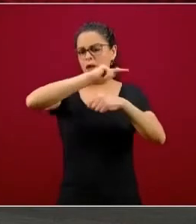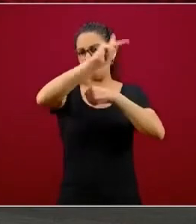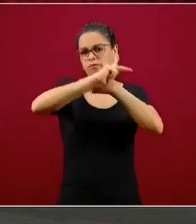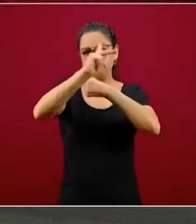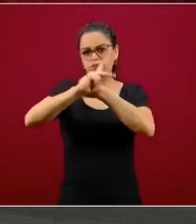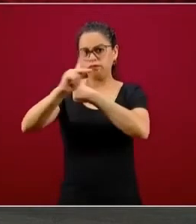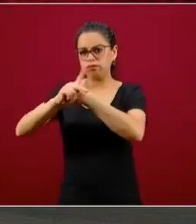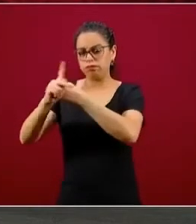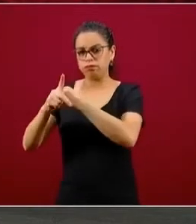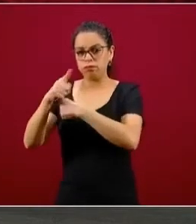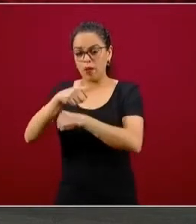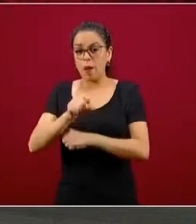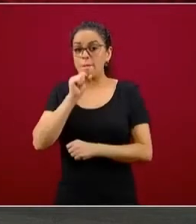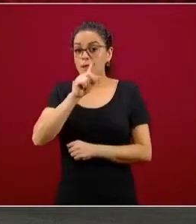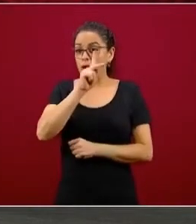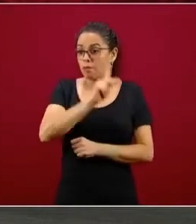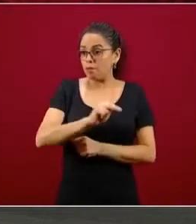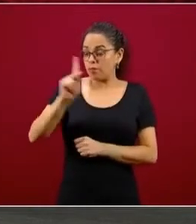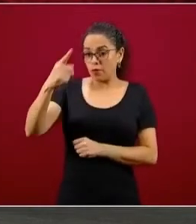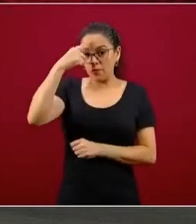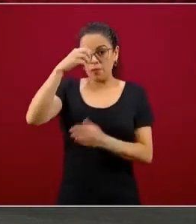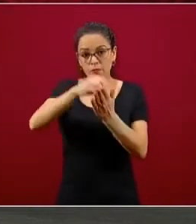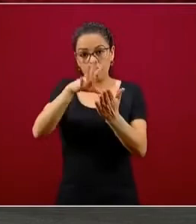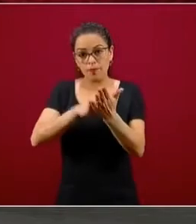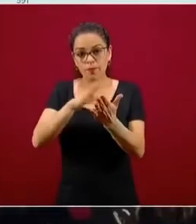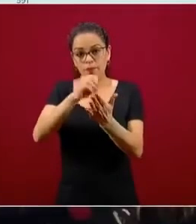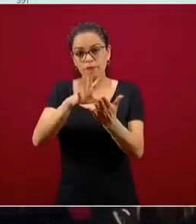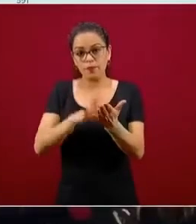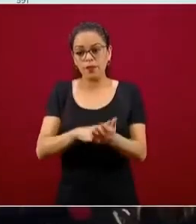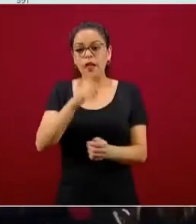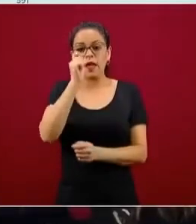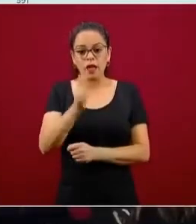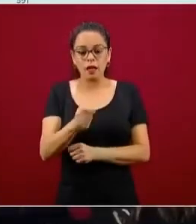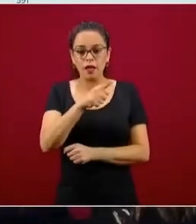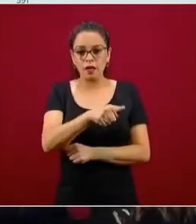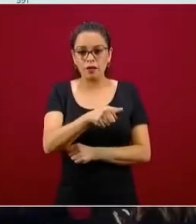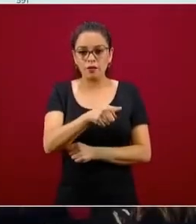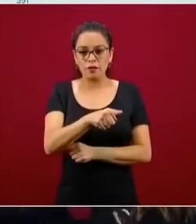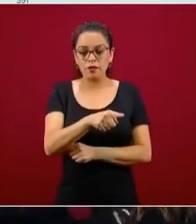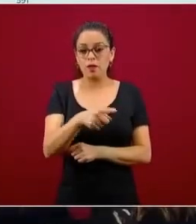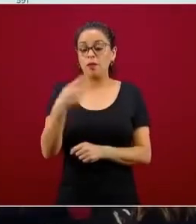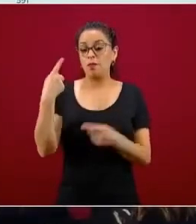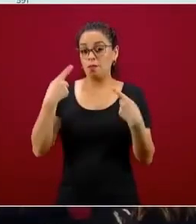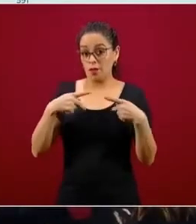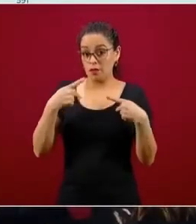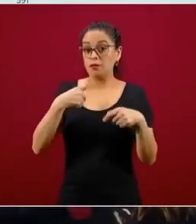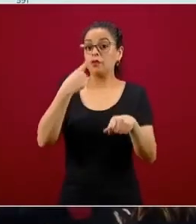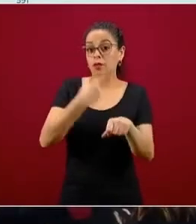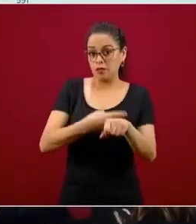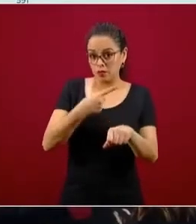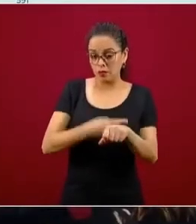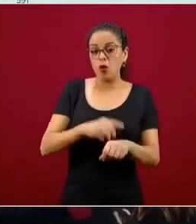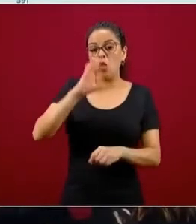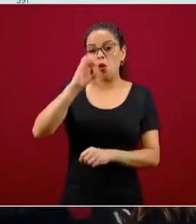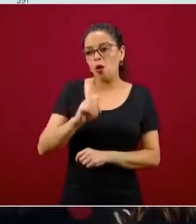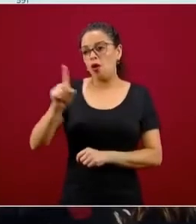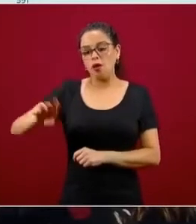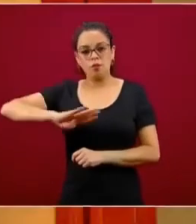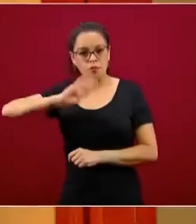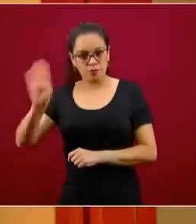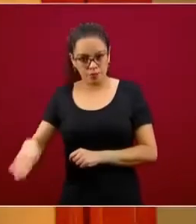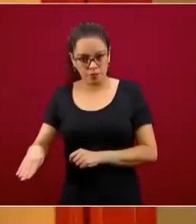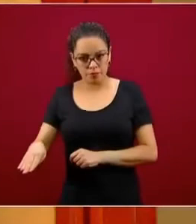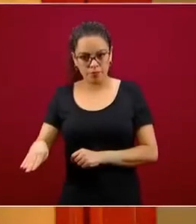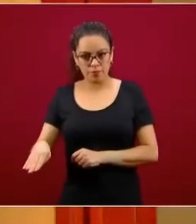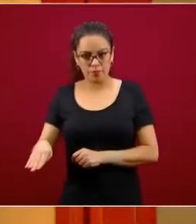la misma lógica para el registro de casos que para el registro de muertes. Y no es infrecuente que